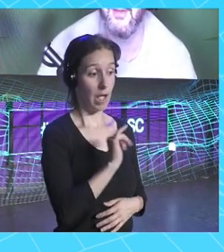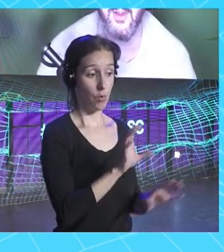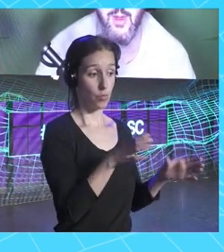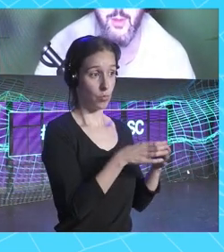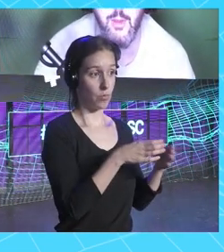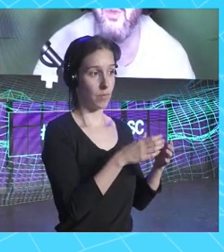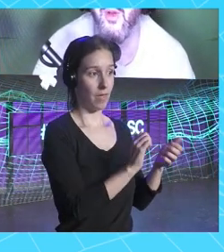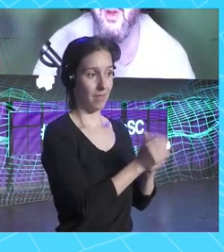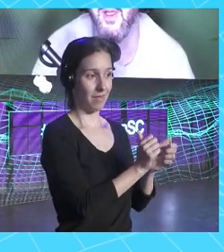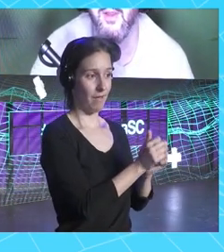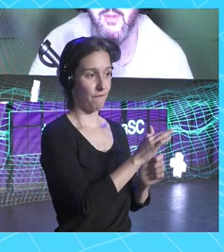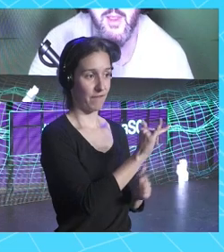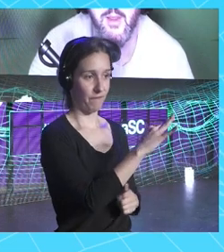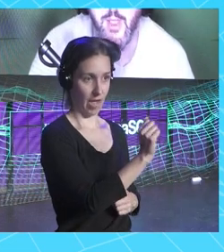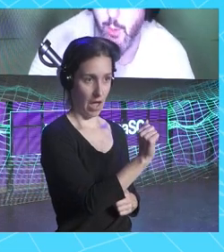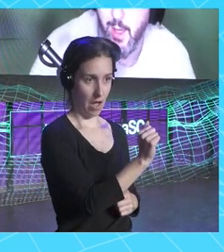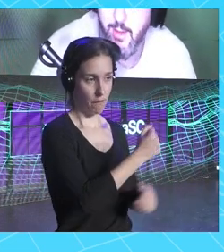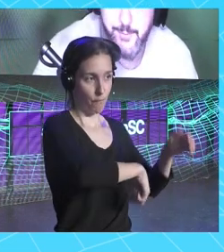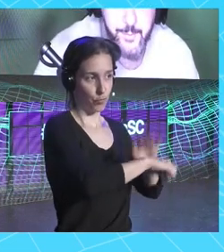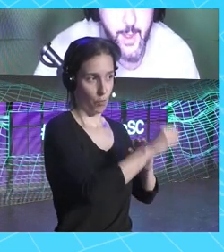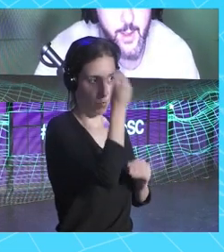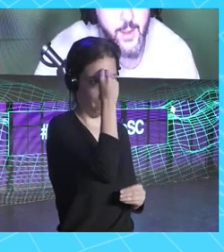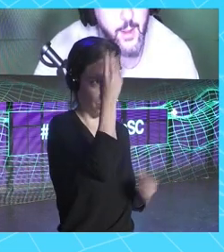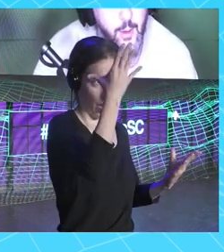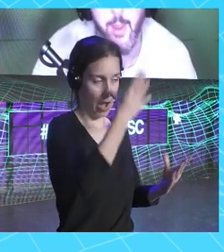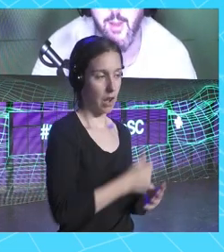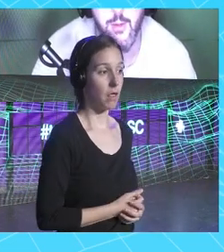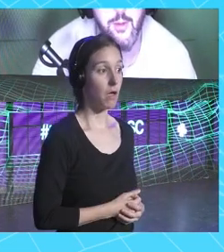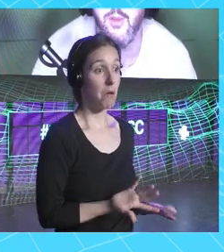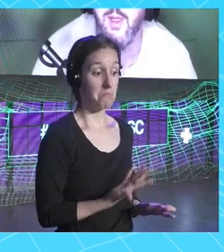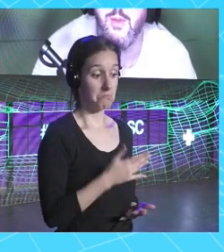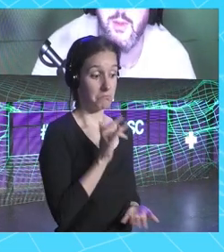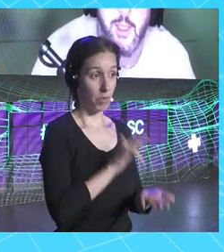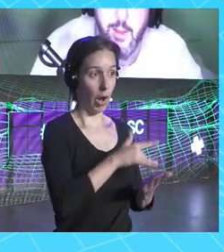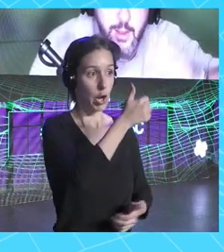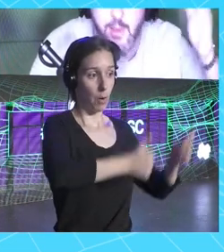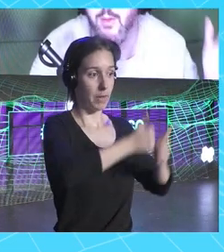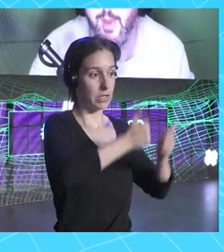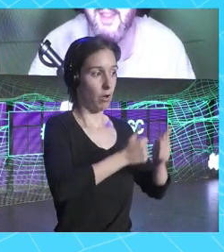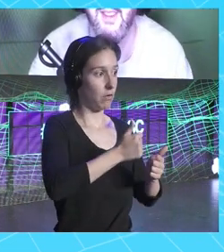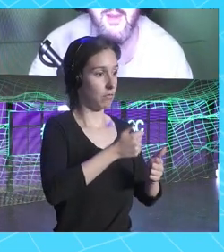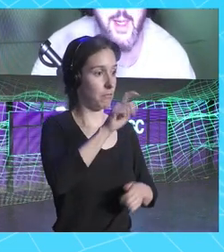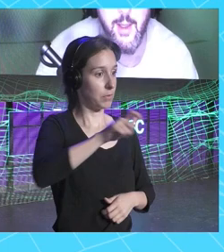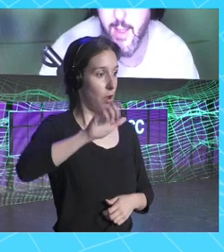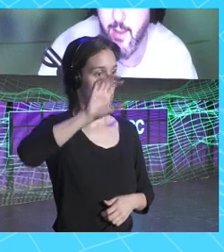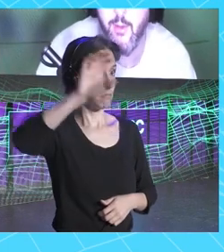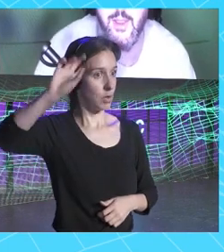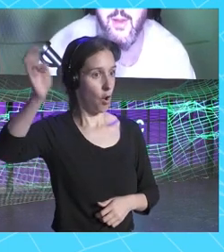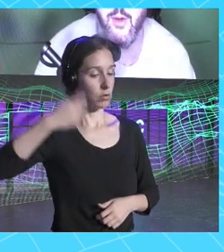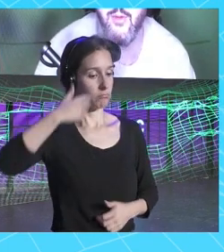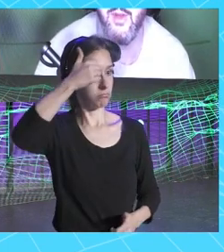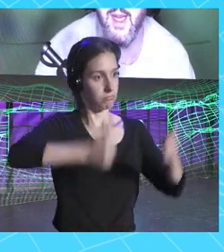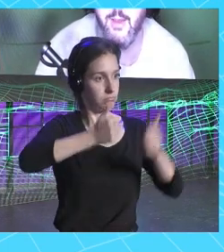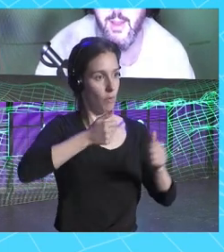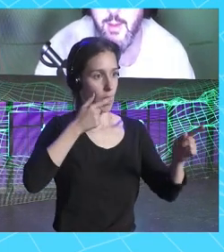que jugamos a un fútbol virtual y competimos contra Pues gente de otros países para ganar la competición